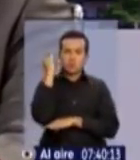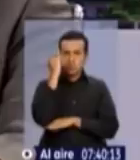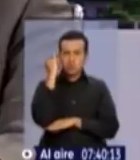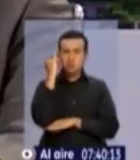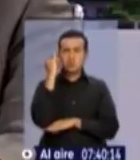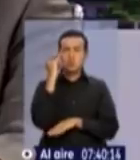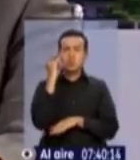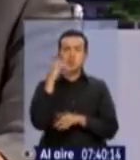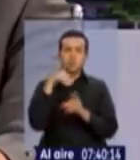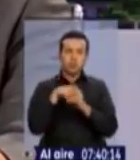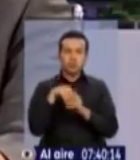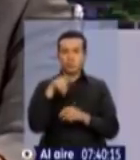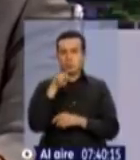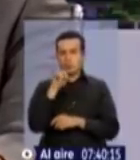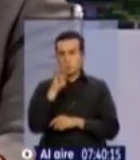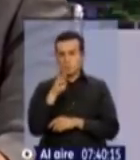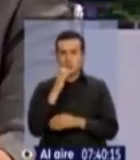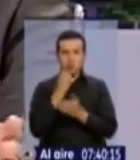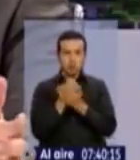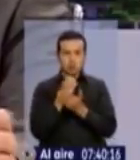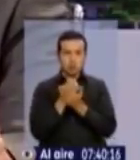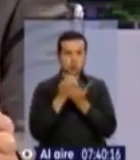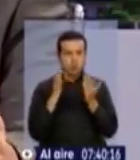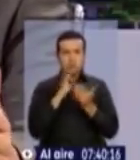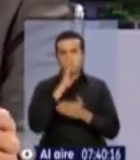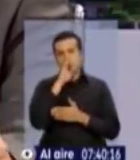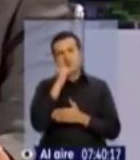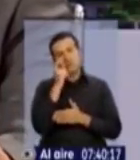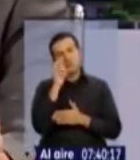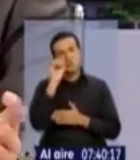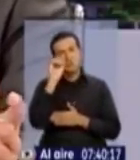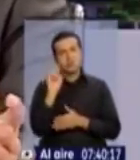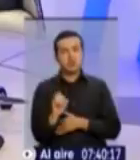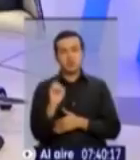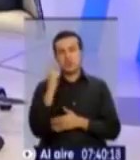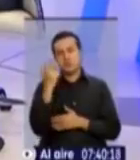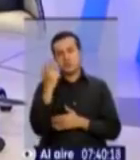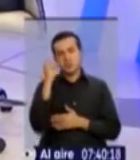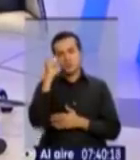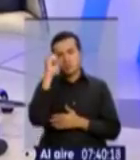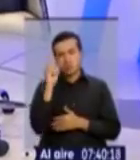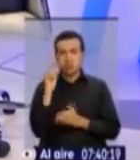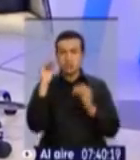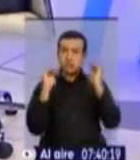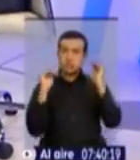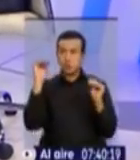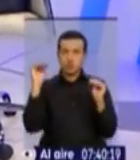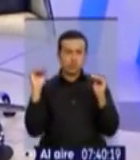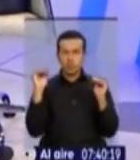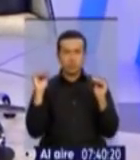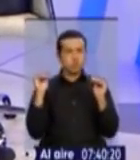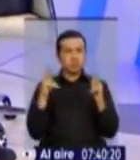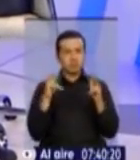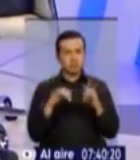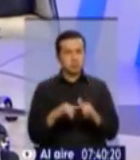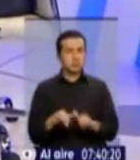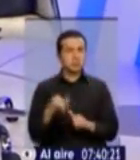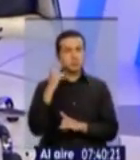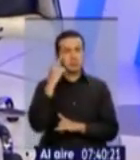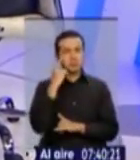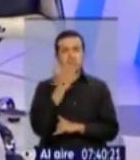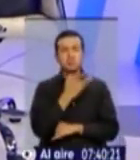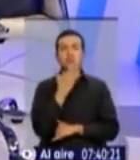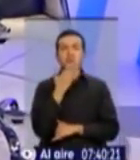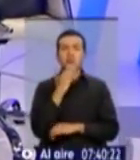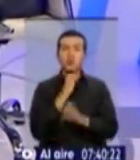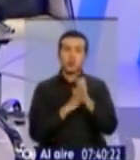la economía en el peso la economía siempre ha estado entre el 11 y el 13 por ciento no ha sido no ha sido variable sí entonces significa que las condiciones estructurales que